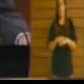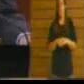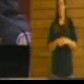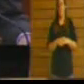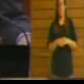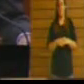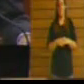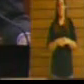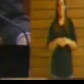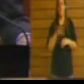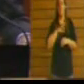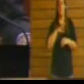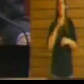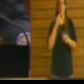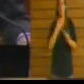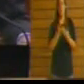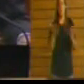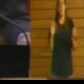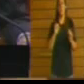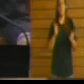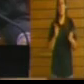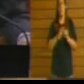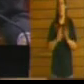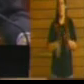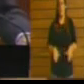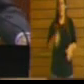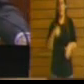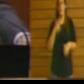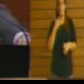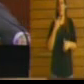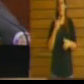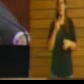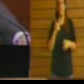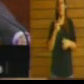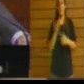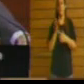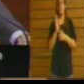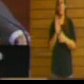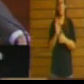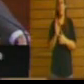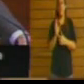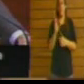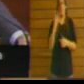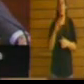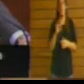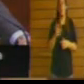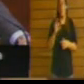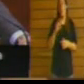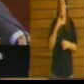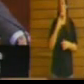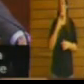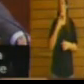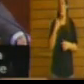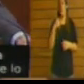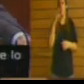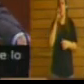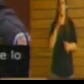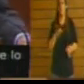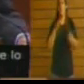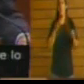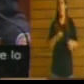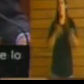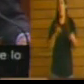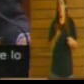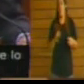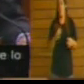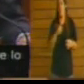Señorías, empezaré por el final. Decía la portavoz de Podemos que oímos siempre lo mismo. Pues eso, señora Sáez, oímos siempre lo mismo por parte de Podemos, pero